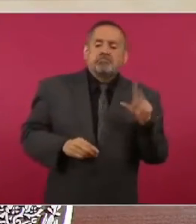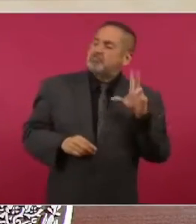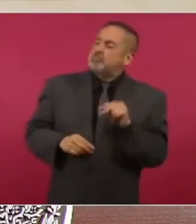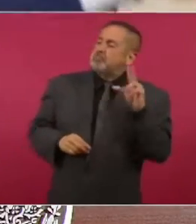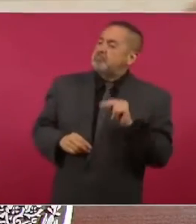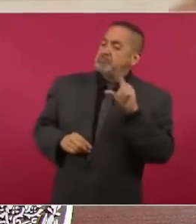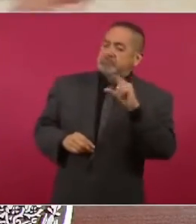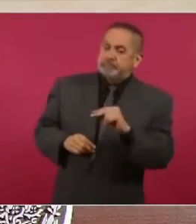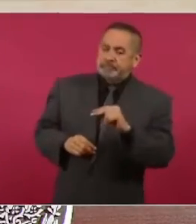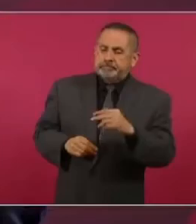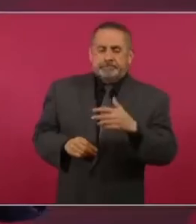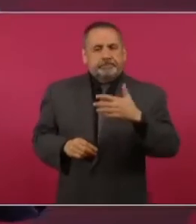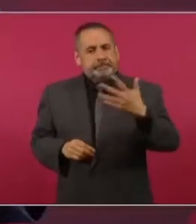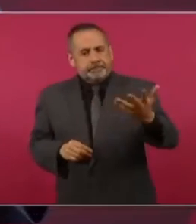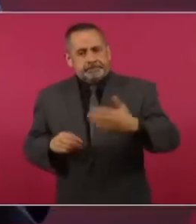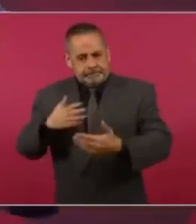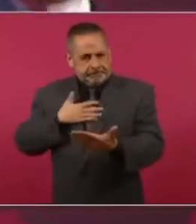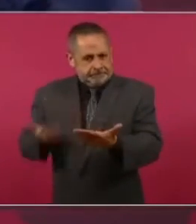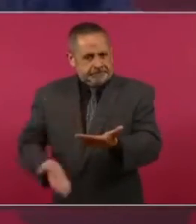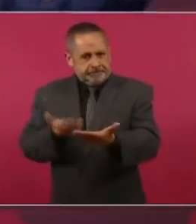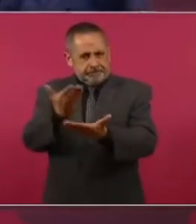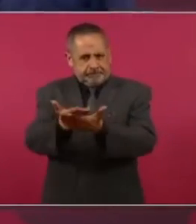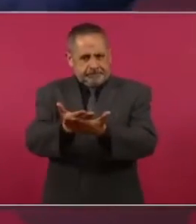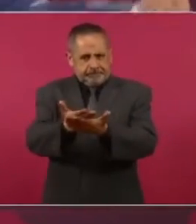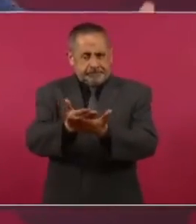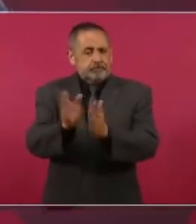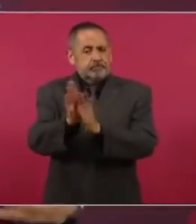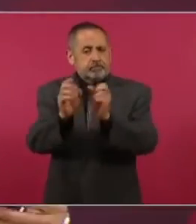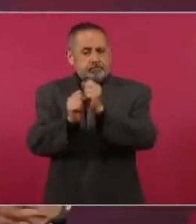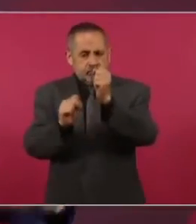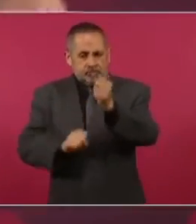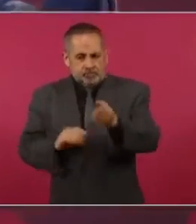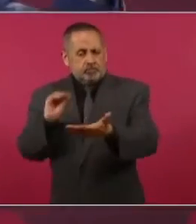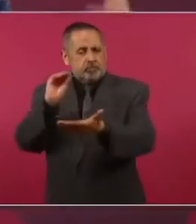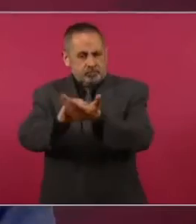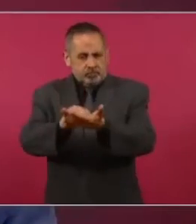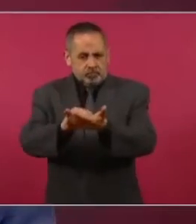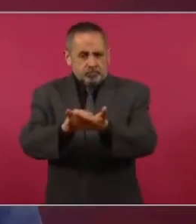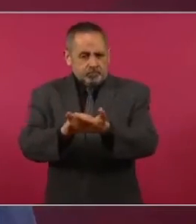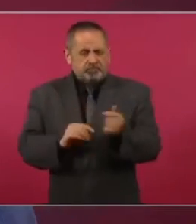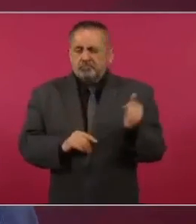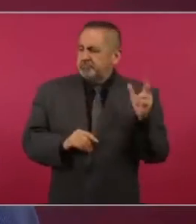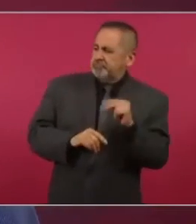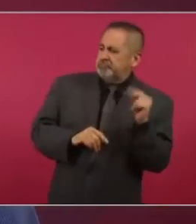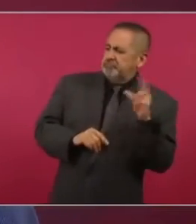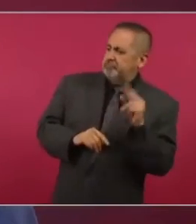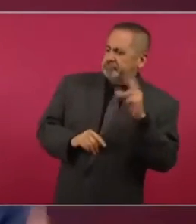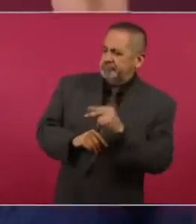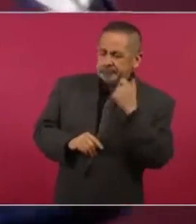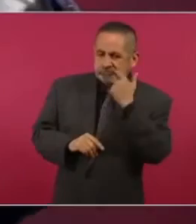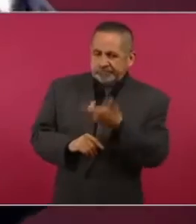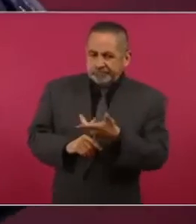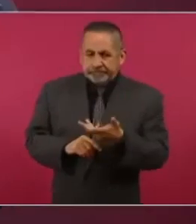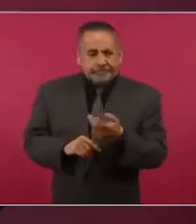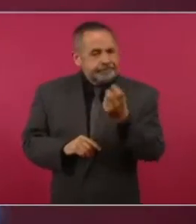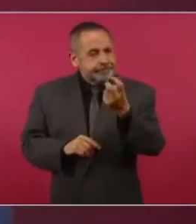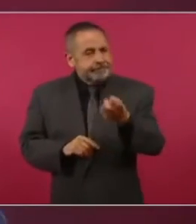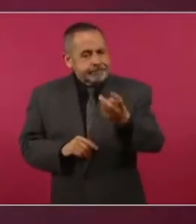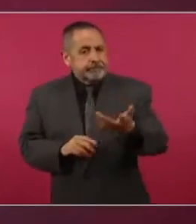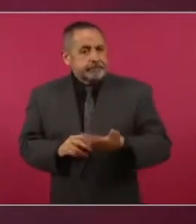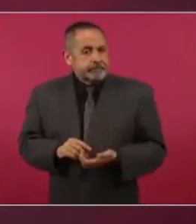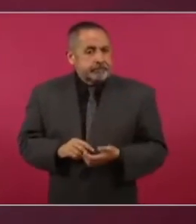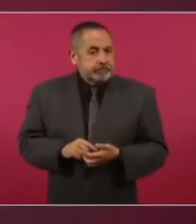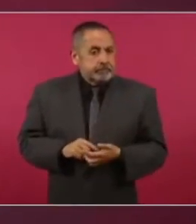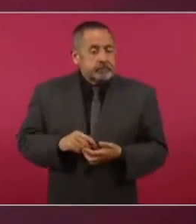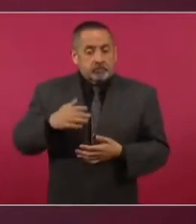Entonces bloquearon eso, bloquearon la reforma constitucional. Ese es el fondo, porque estábamos proponiendo